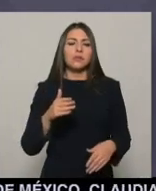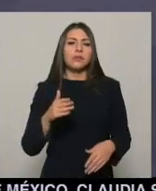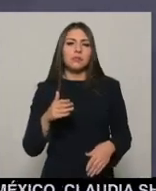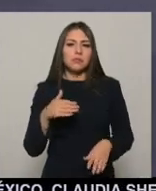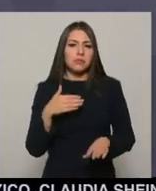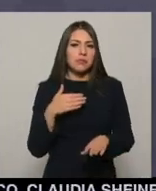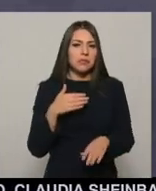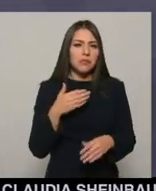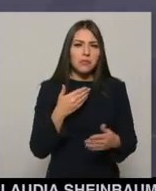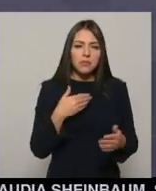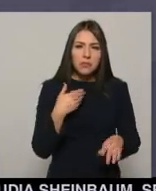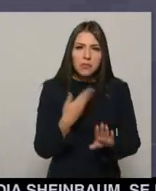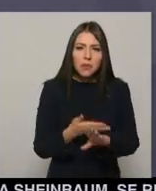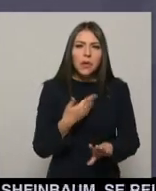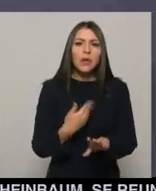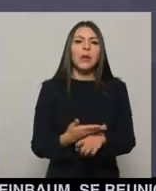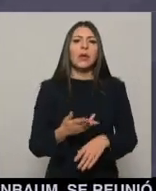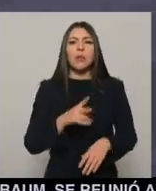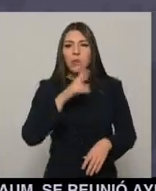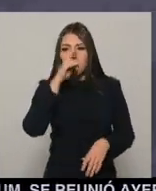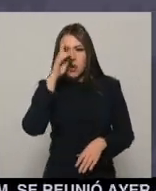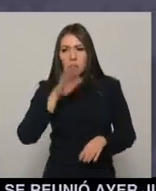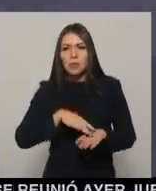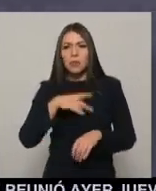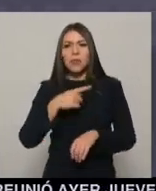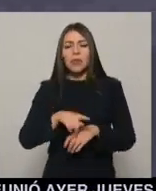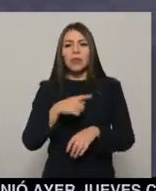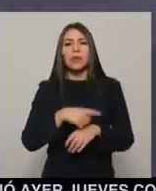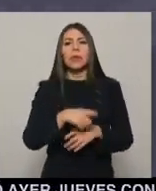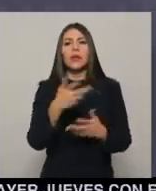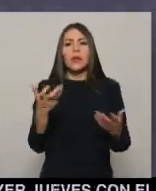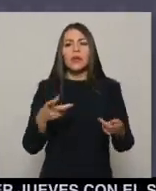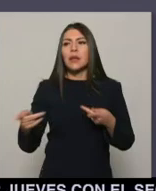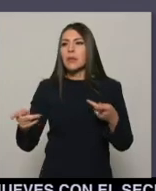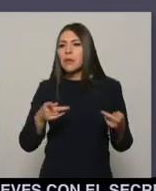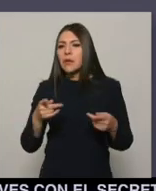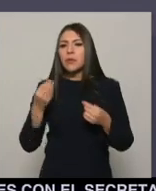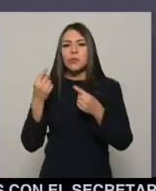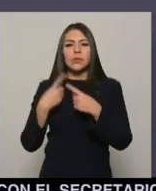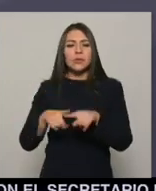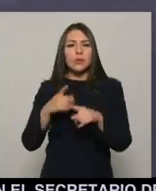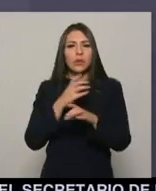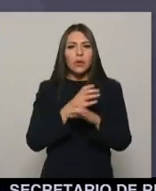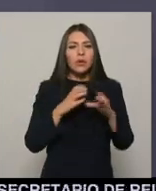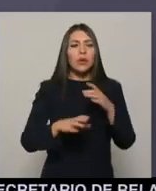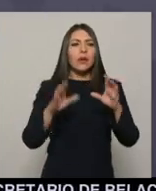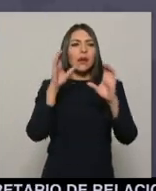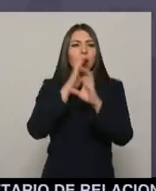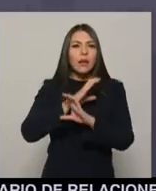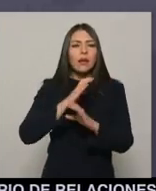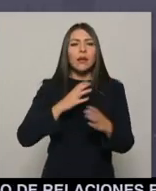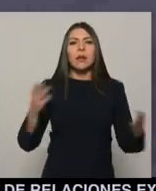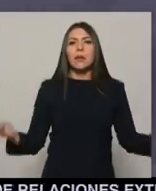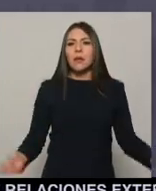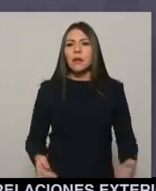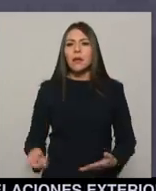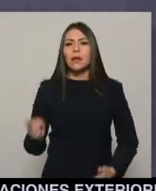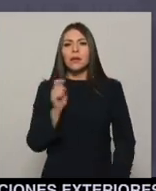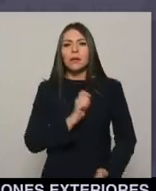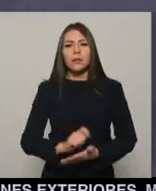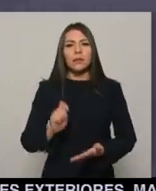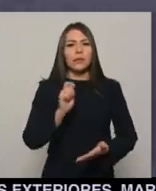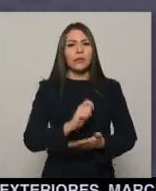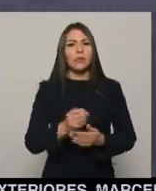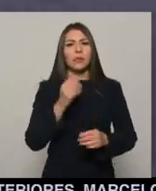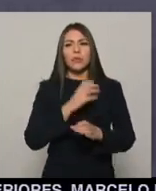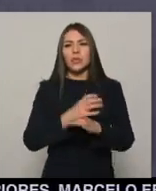cartas, se han hecho performances en todo lo ancho y largo del país, ¿no? Se ha cantado, se ha bailado, se ha escrito, se ha hecho